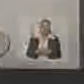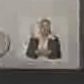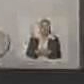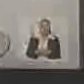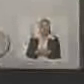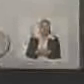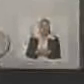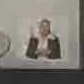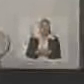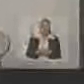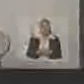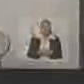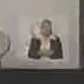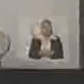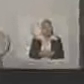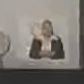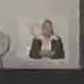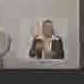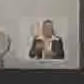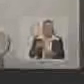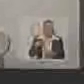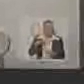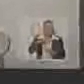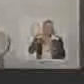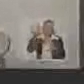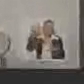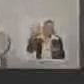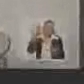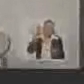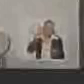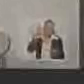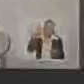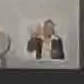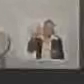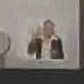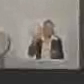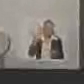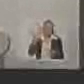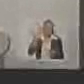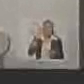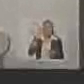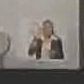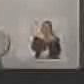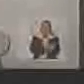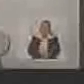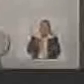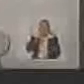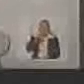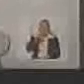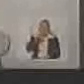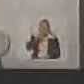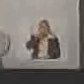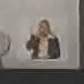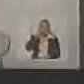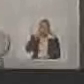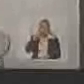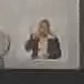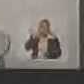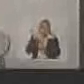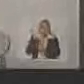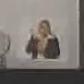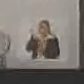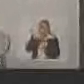en otros momentos, es muy lamentable que Benito Juárez, tratándose del primer lugar en índice de desarrollo